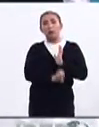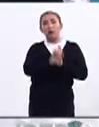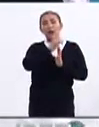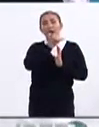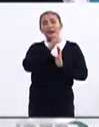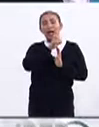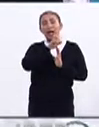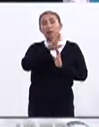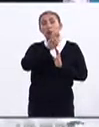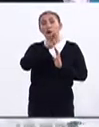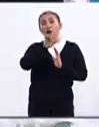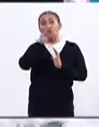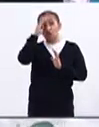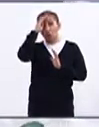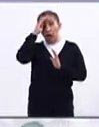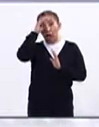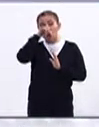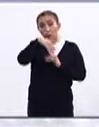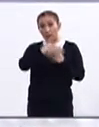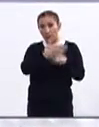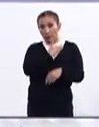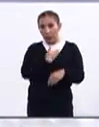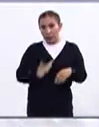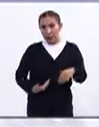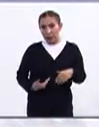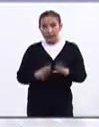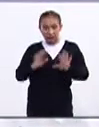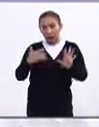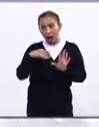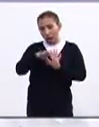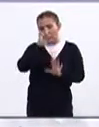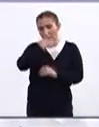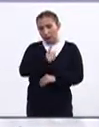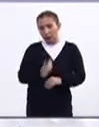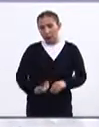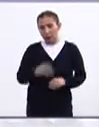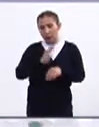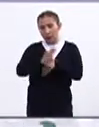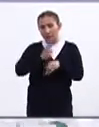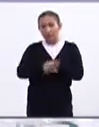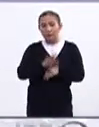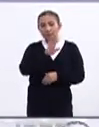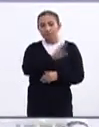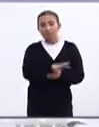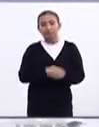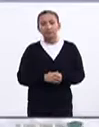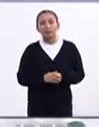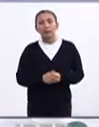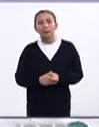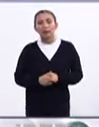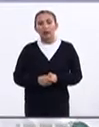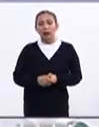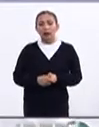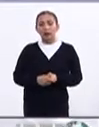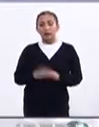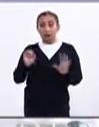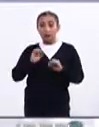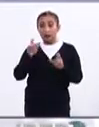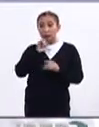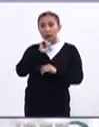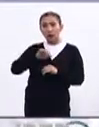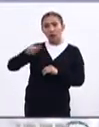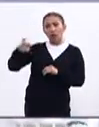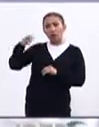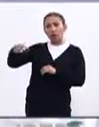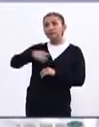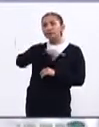Jair Bolsonaro, en próximo presidente, bueno, ya está electo pues en funciones de Brasil. Por supuesto tenemos